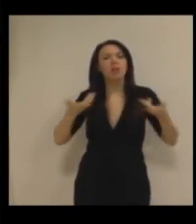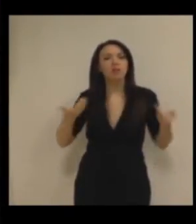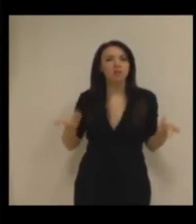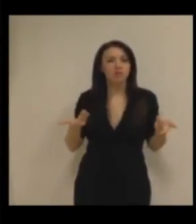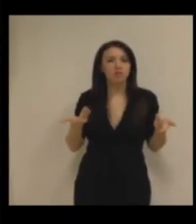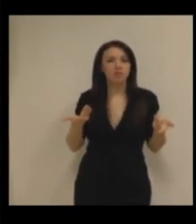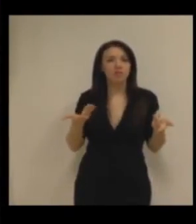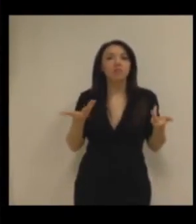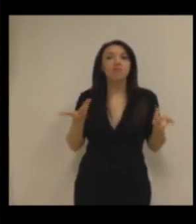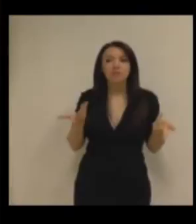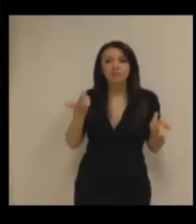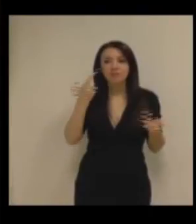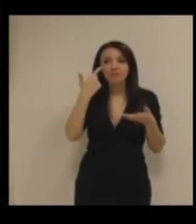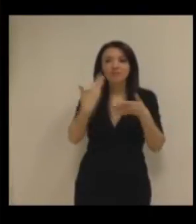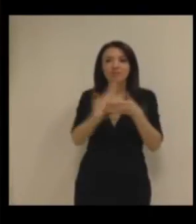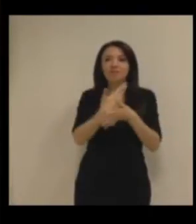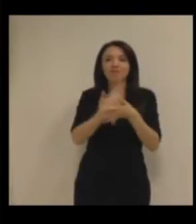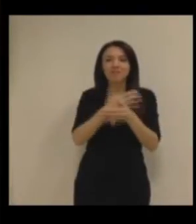decir,